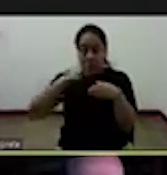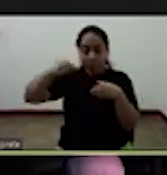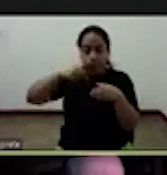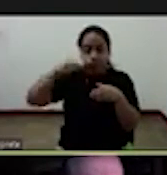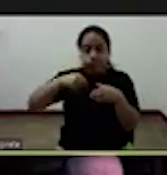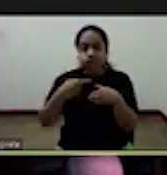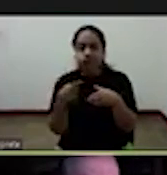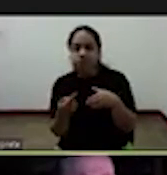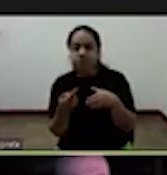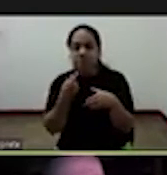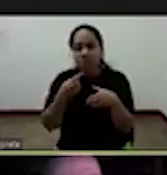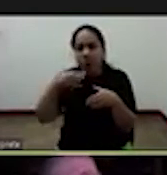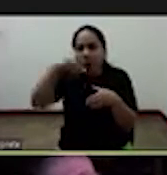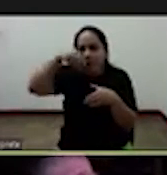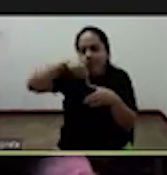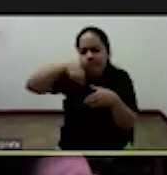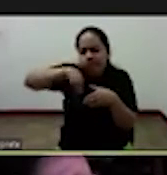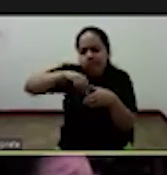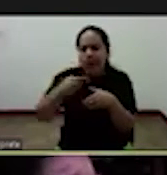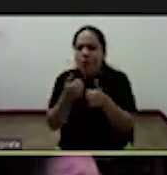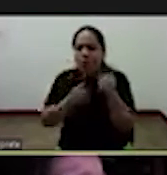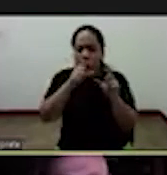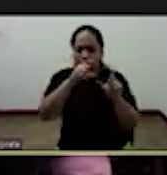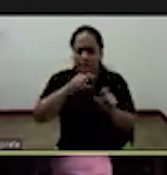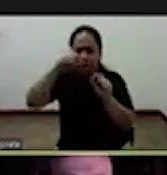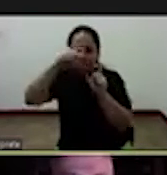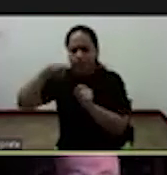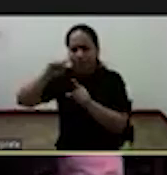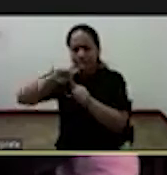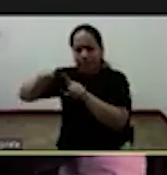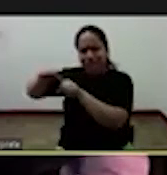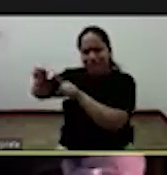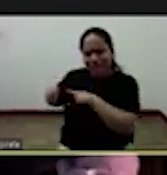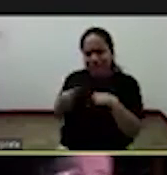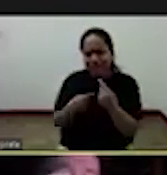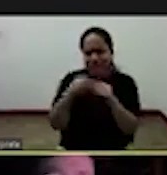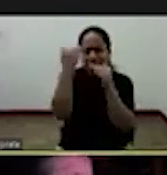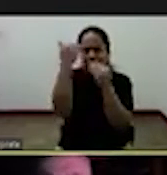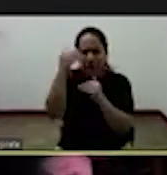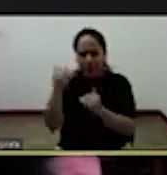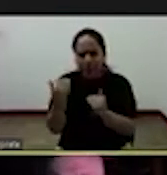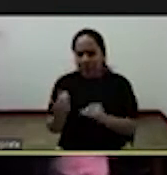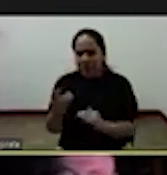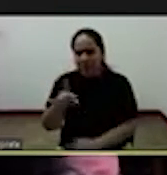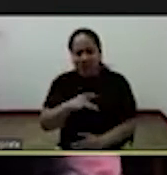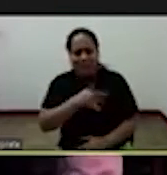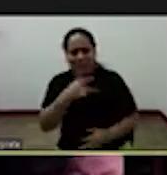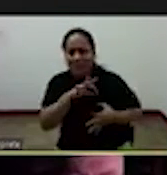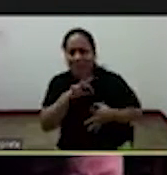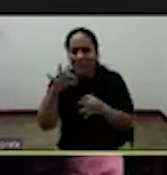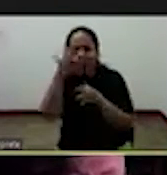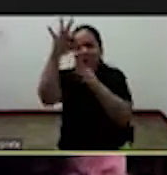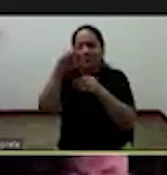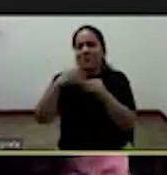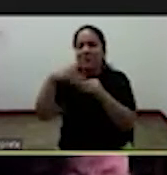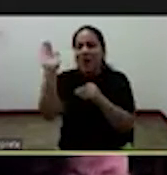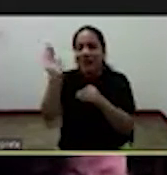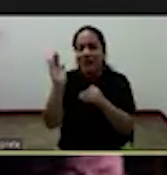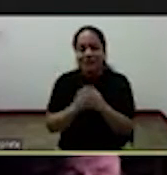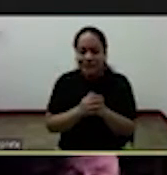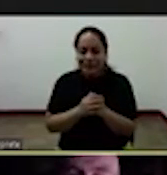contiene una serie de piezas de música concreta muy estricta en el sentido dogmático de la palabra, ¿no?